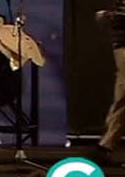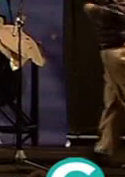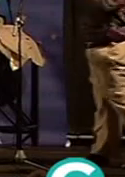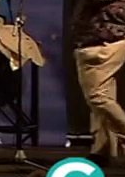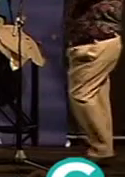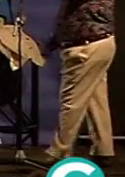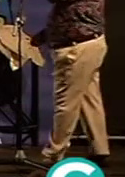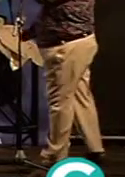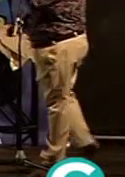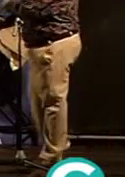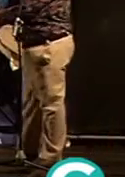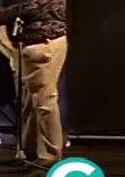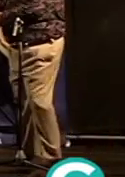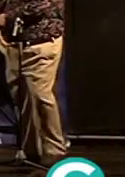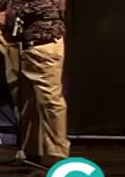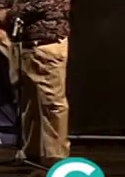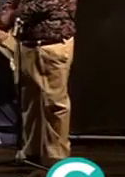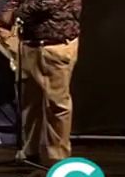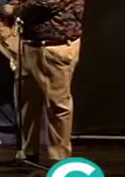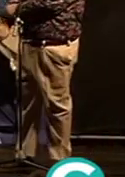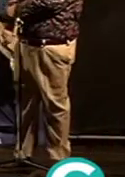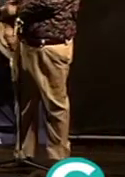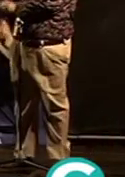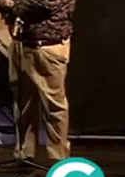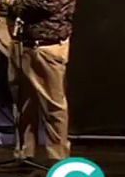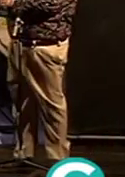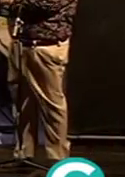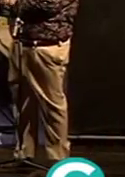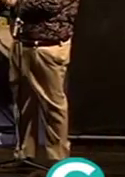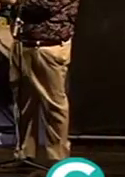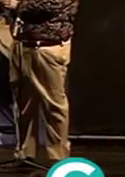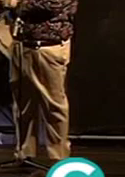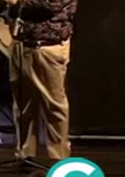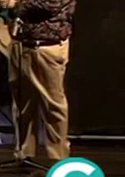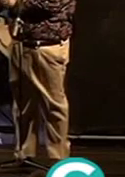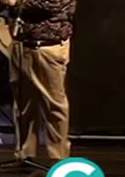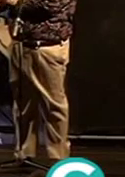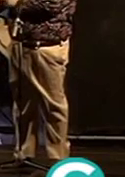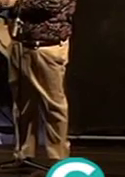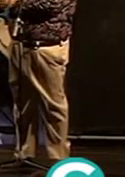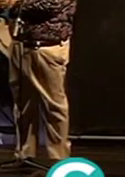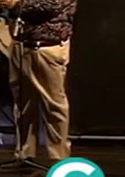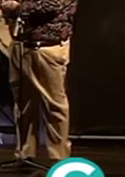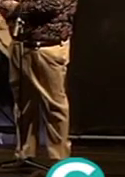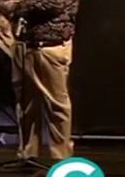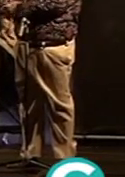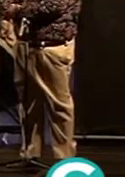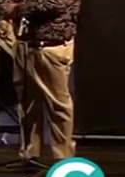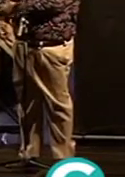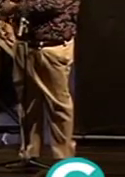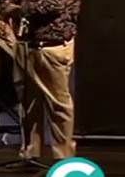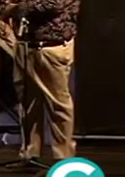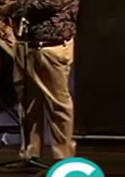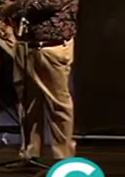de todos los años, y la que sigue todavía ahora mismo que se puede cantar ahora y dentro de 30 o 40 o 50 años más es...